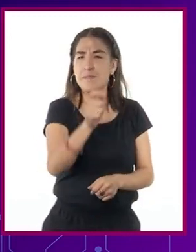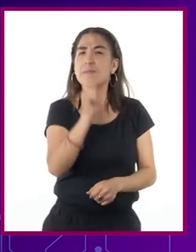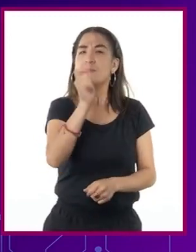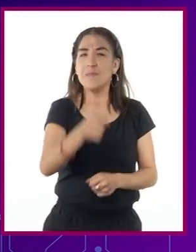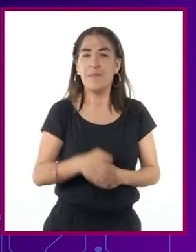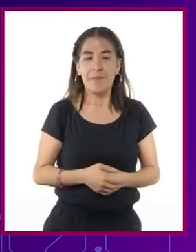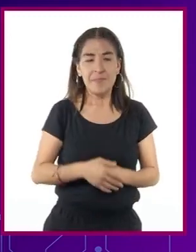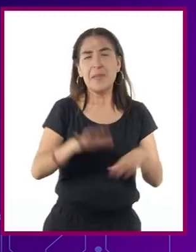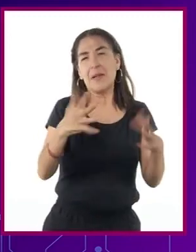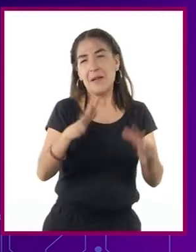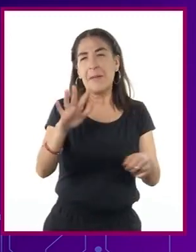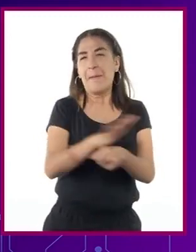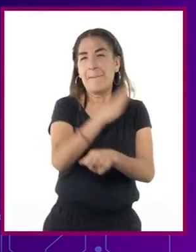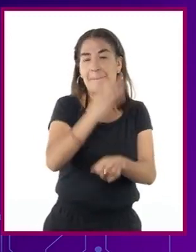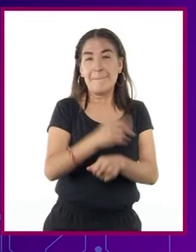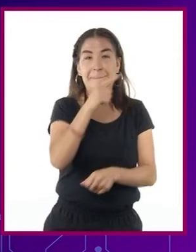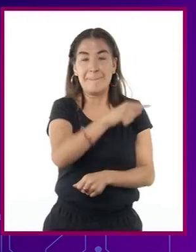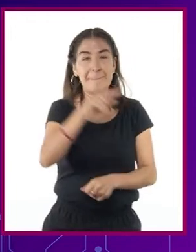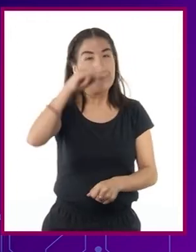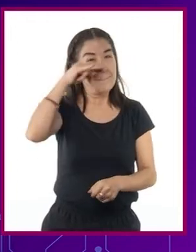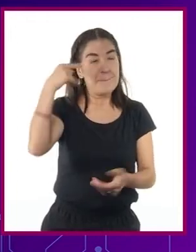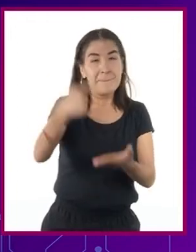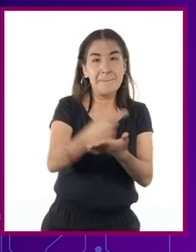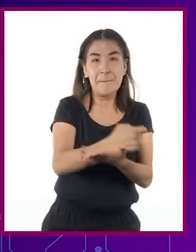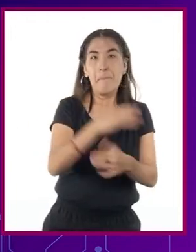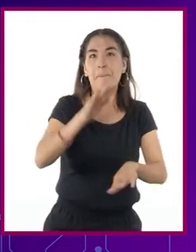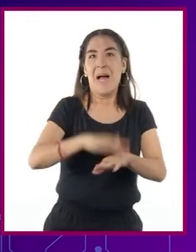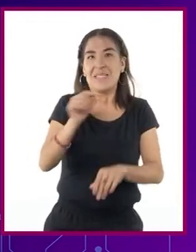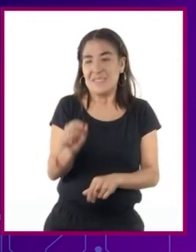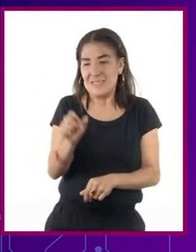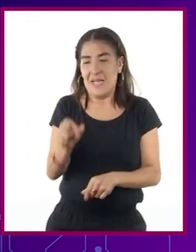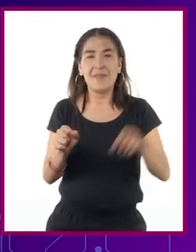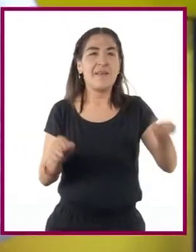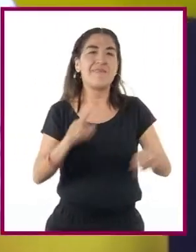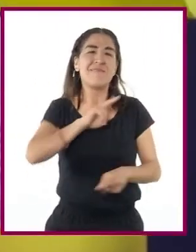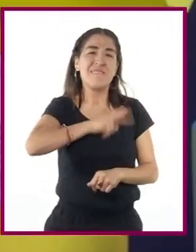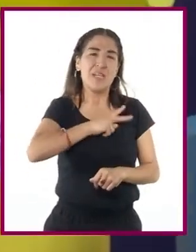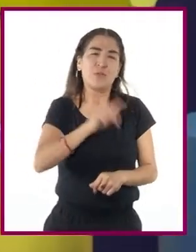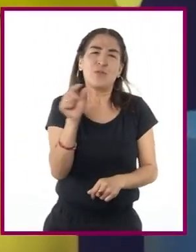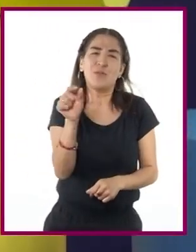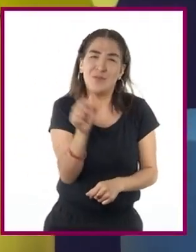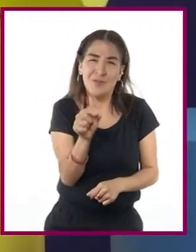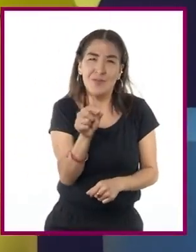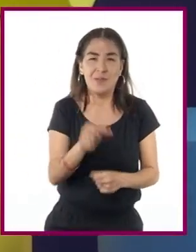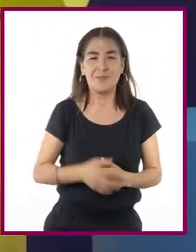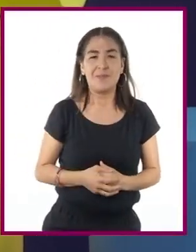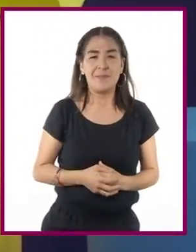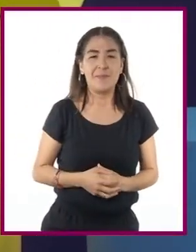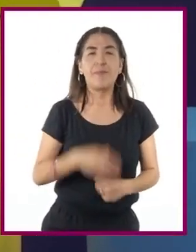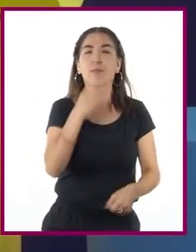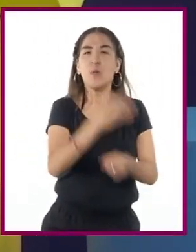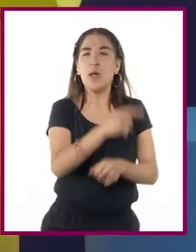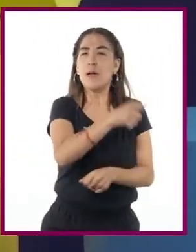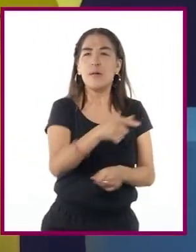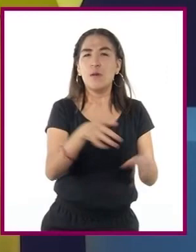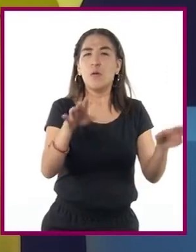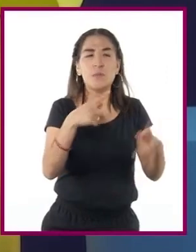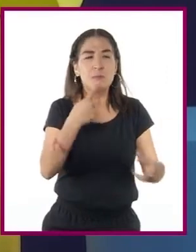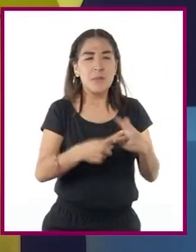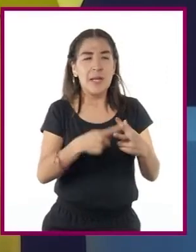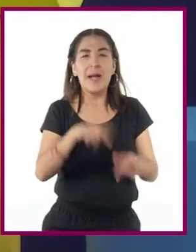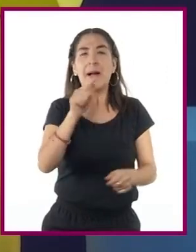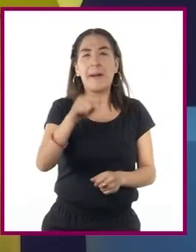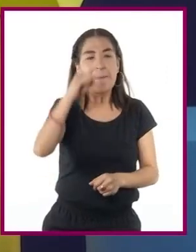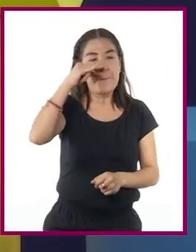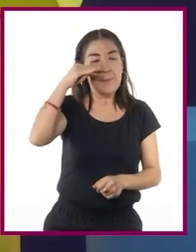en promedio, una bacteria es de mayor tamaño que un virus. Ya vimos que, en promedio, una bacteria